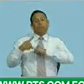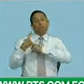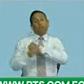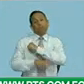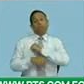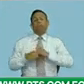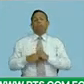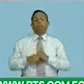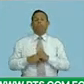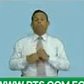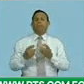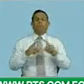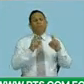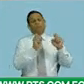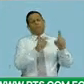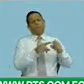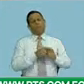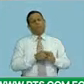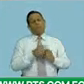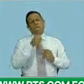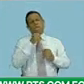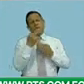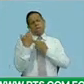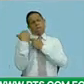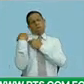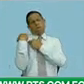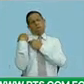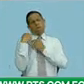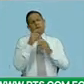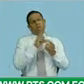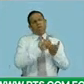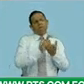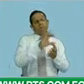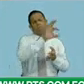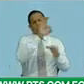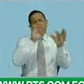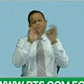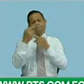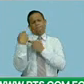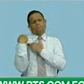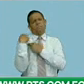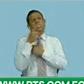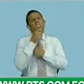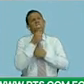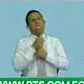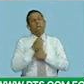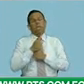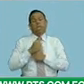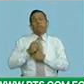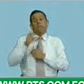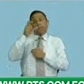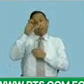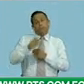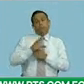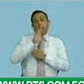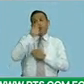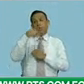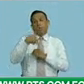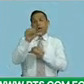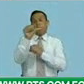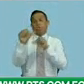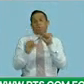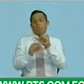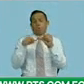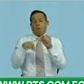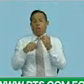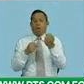preguntaron: ¿quiénes estaban a cargo de este reparto? Respondió: siempre había un asesor que hacía de puente con el ministro. Le preguntaron: